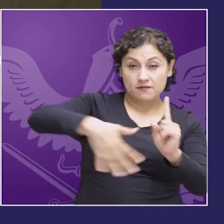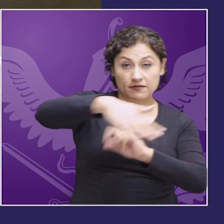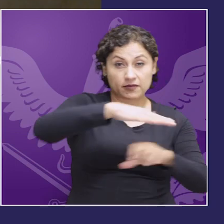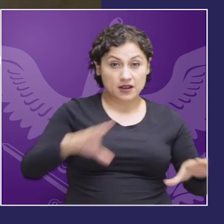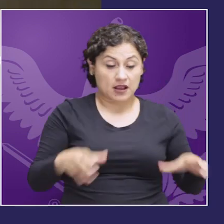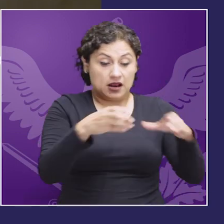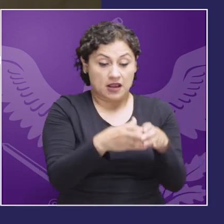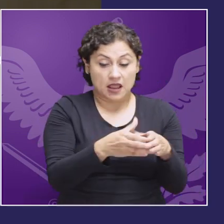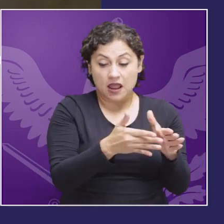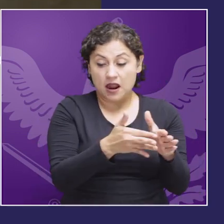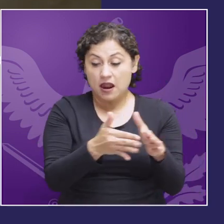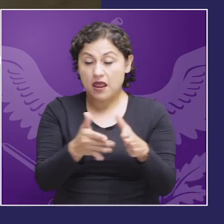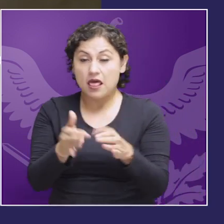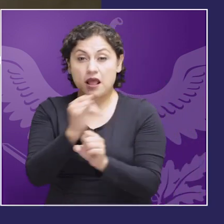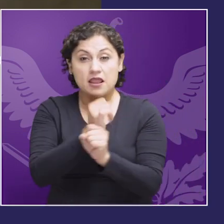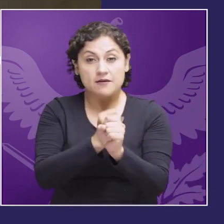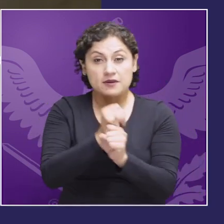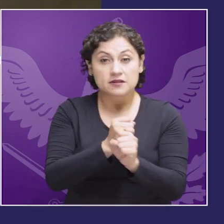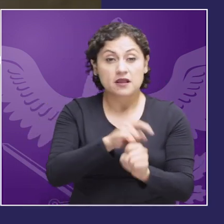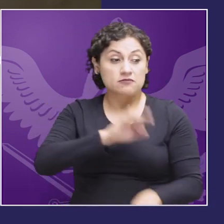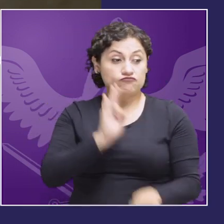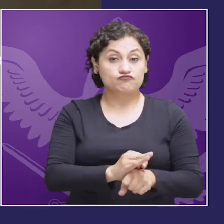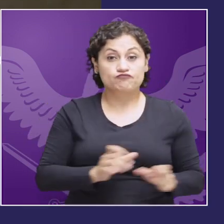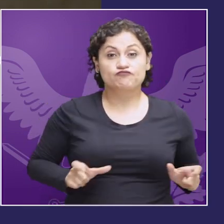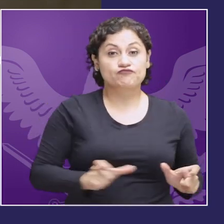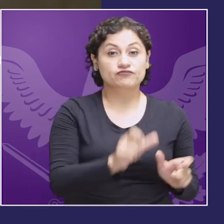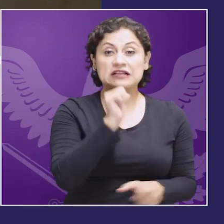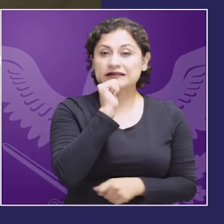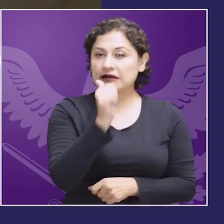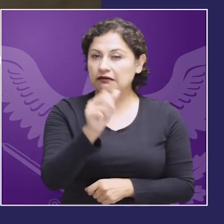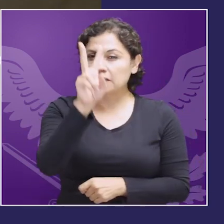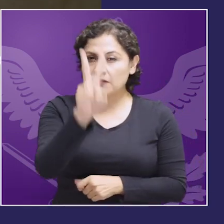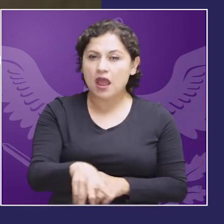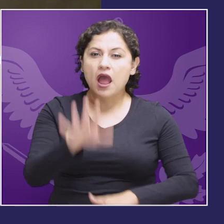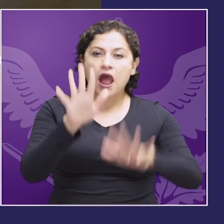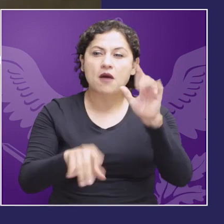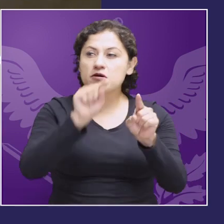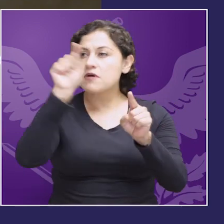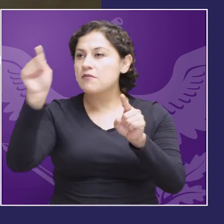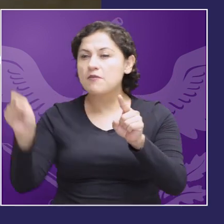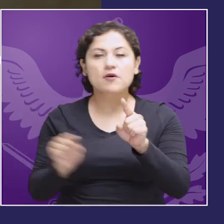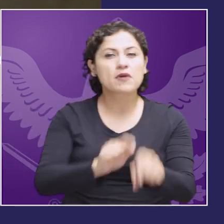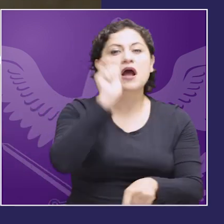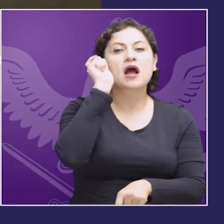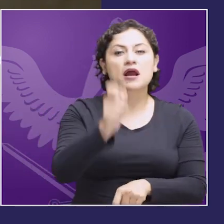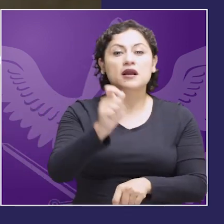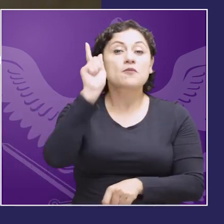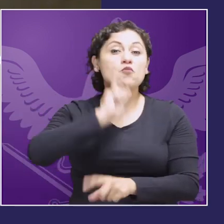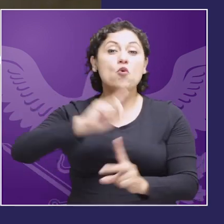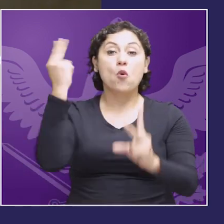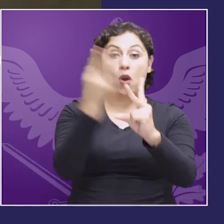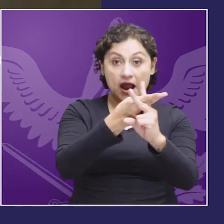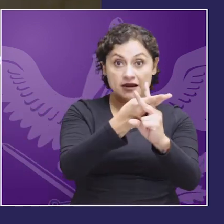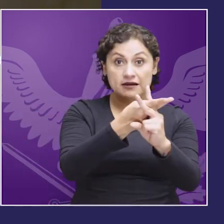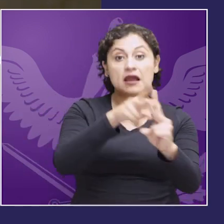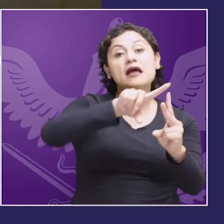son los gastos funerarios, no hay daños punitivos. La seguridad de las familias, tanto en las investigaciones como